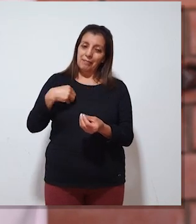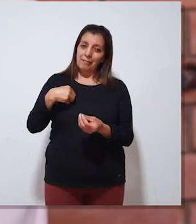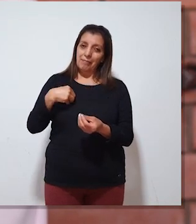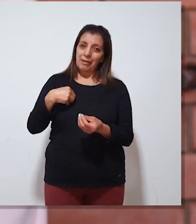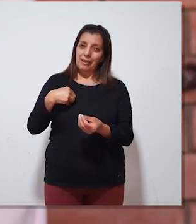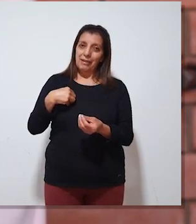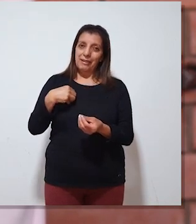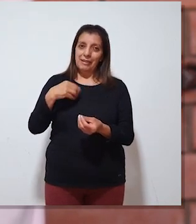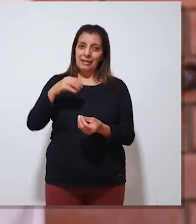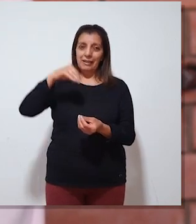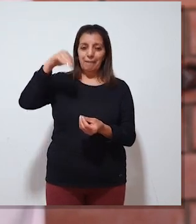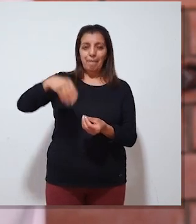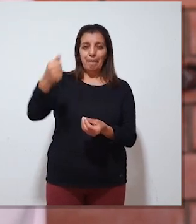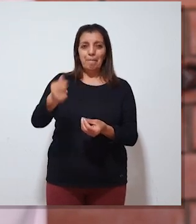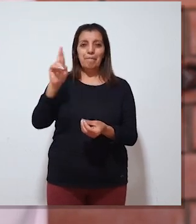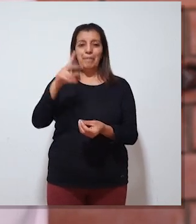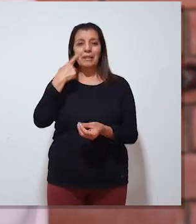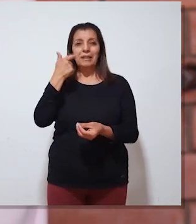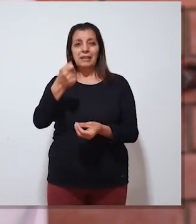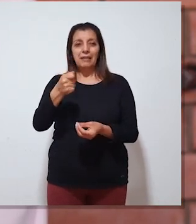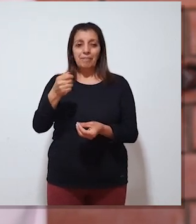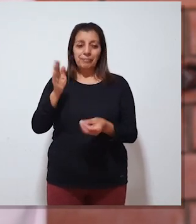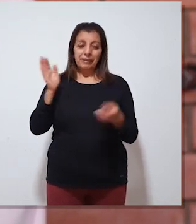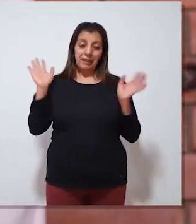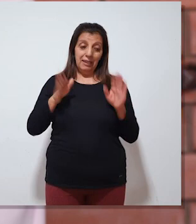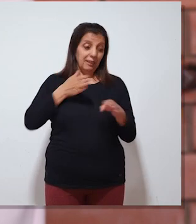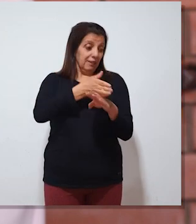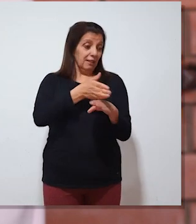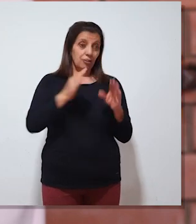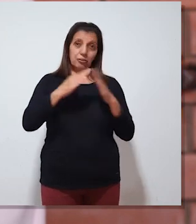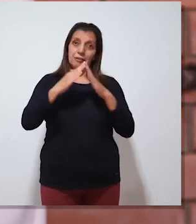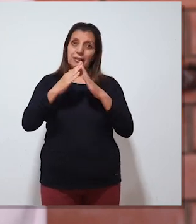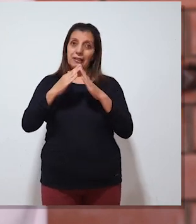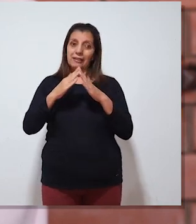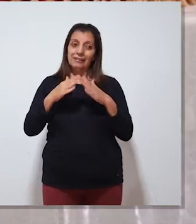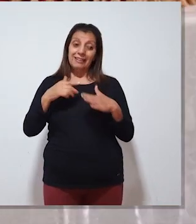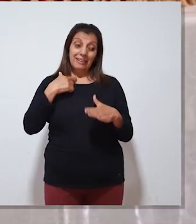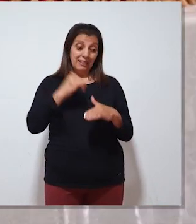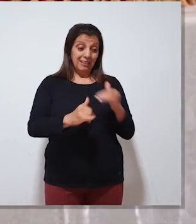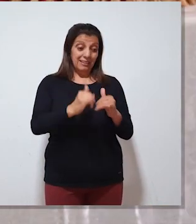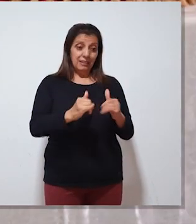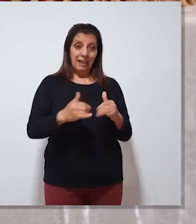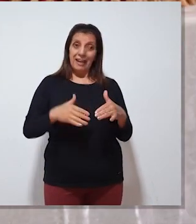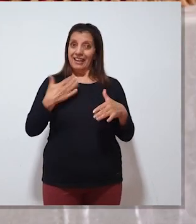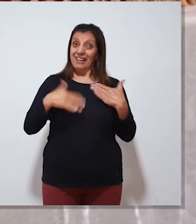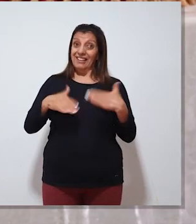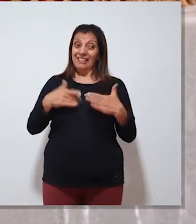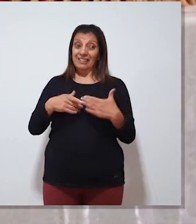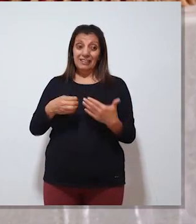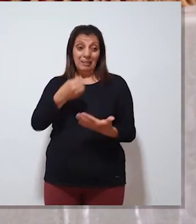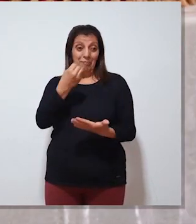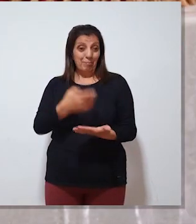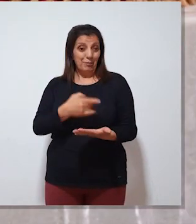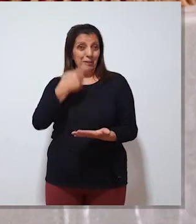diciendo: alégrate, llena de gracia, el Señor está contigo. Al oír estas